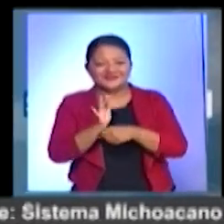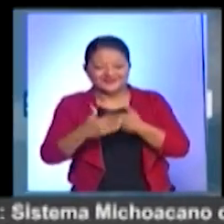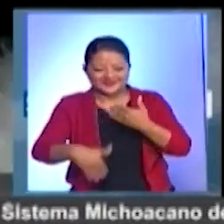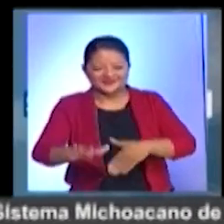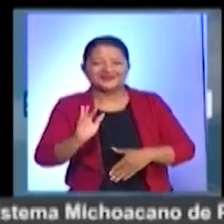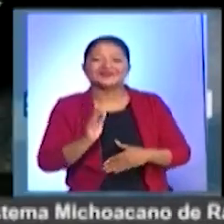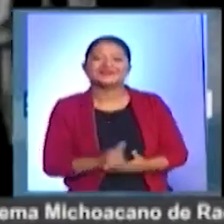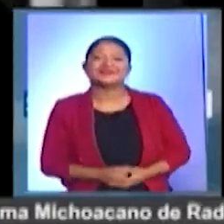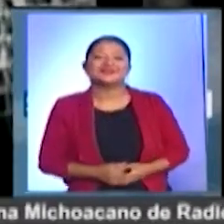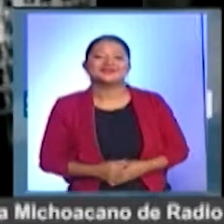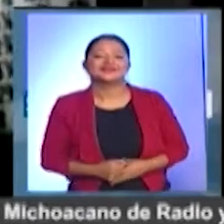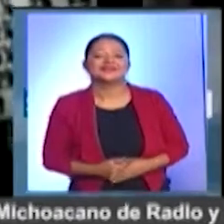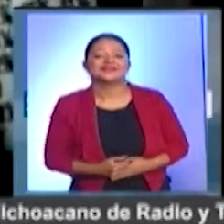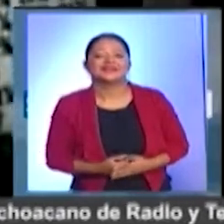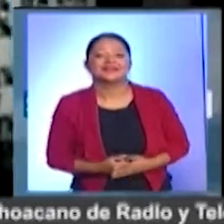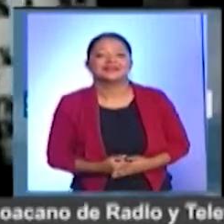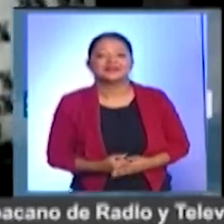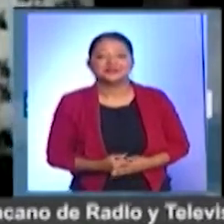sm noticias